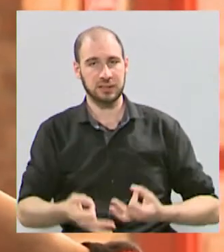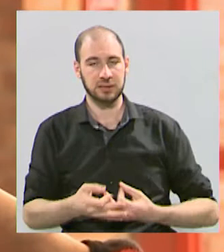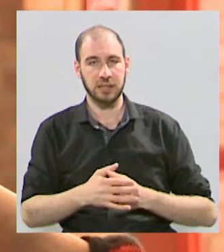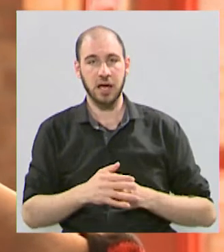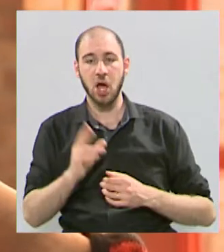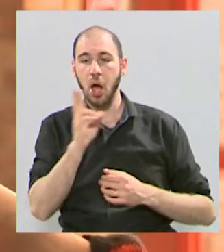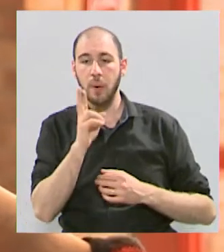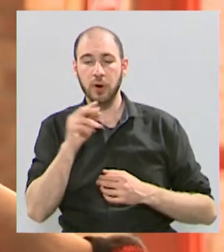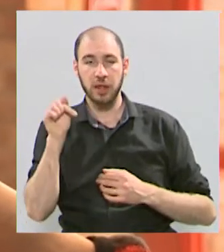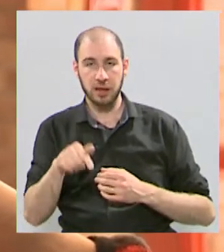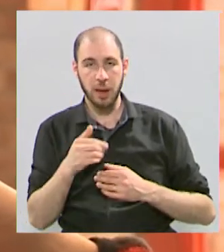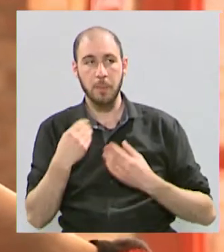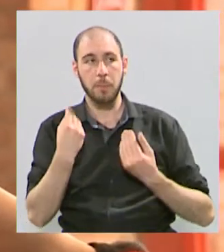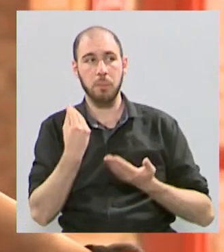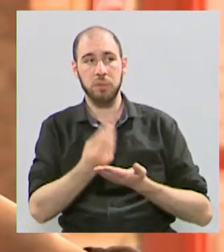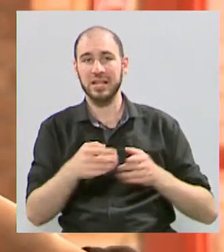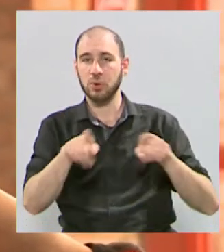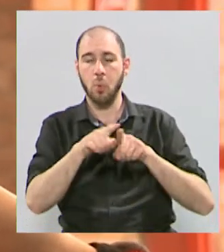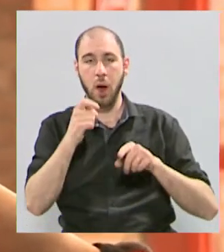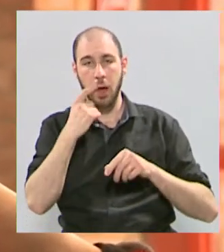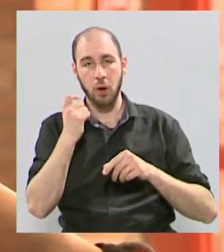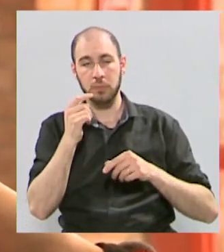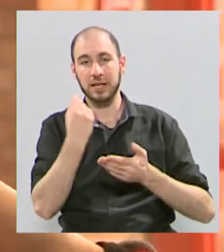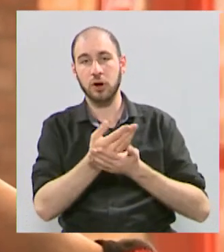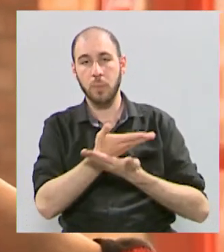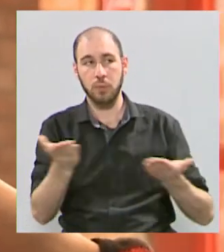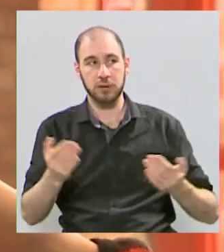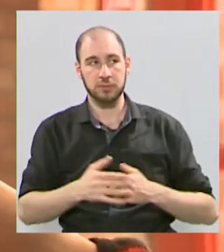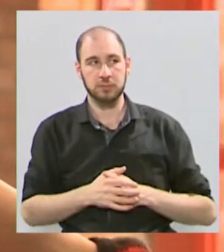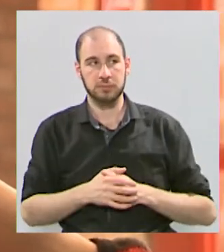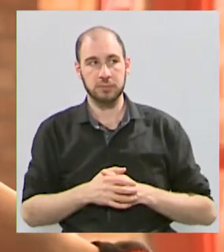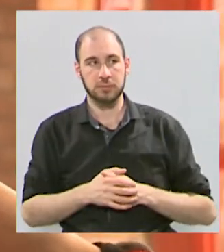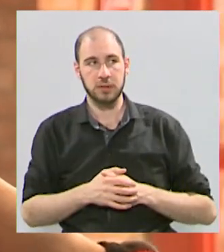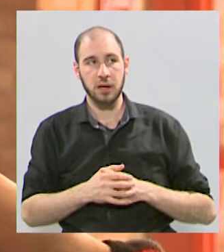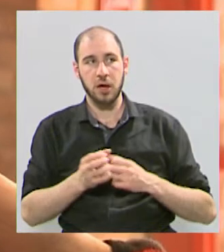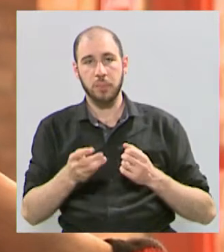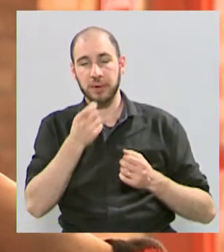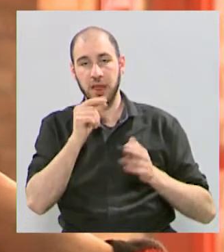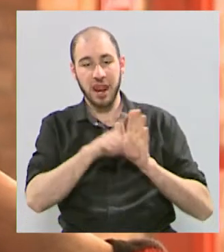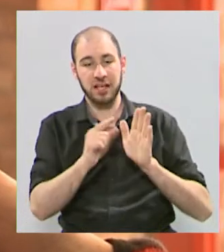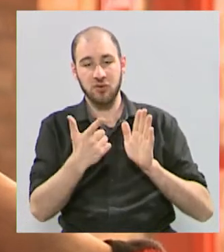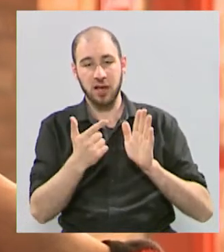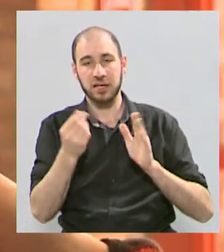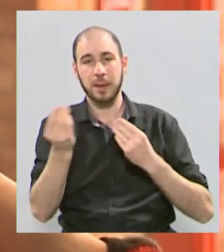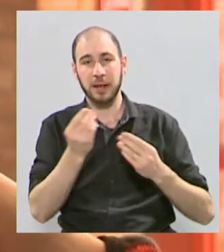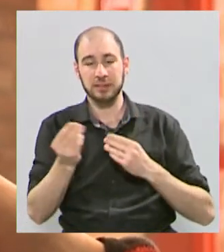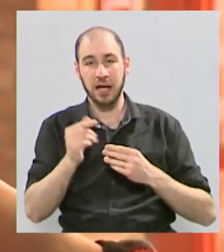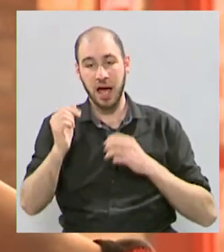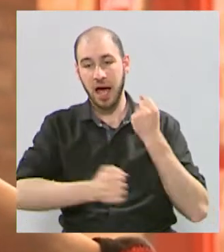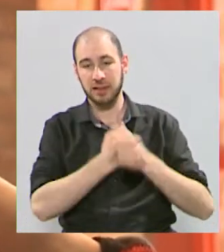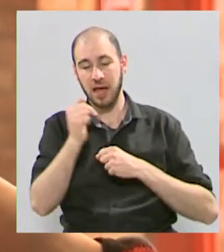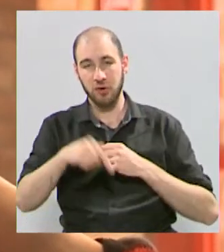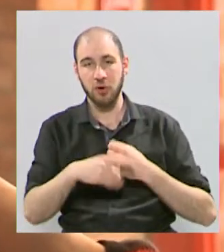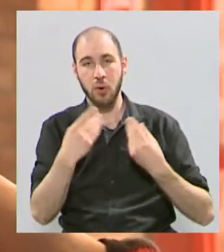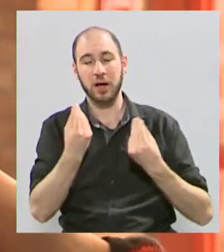que las mujeres podamos llegar en pie de igualdad con los hombres a cargos públicos. Porque de no existir esta ley sucede lo que pasa hasta el día de hoy, que